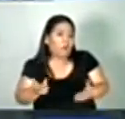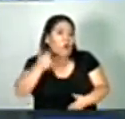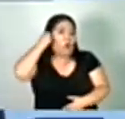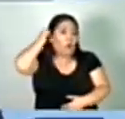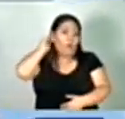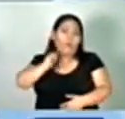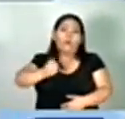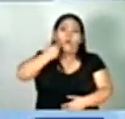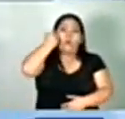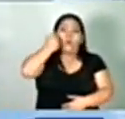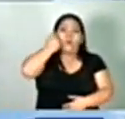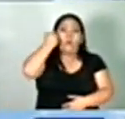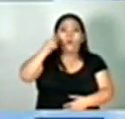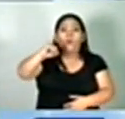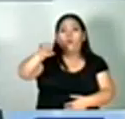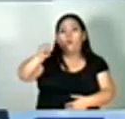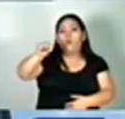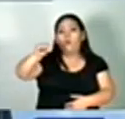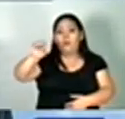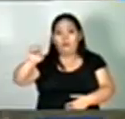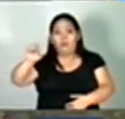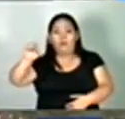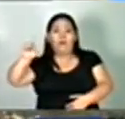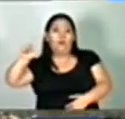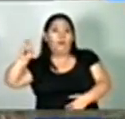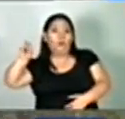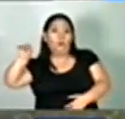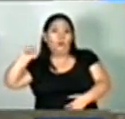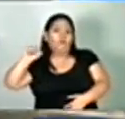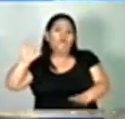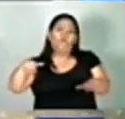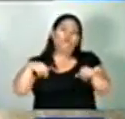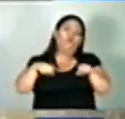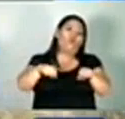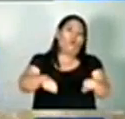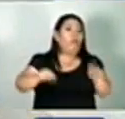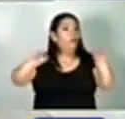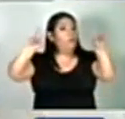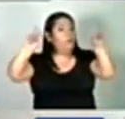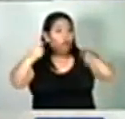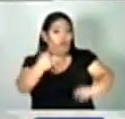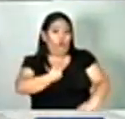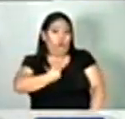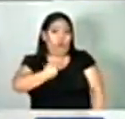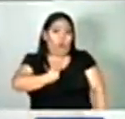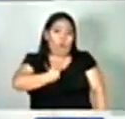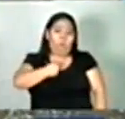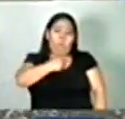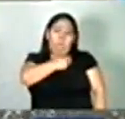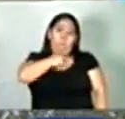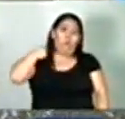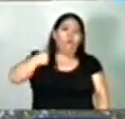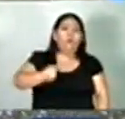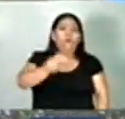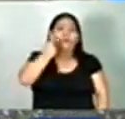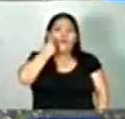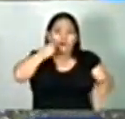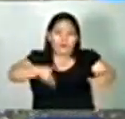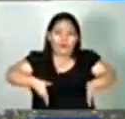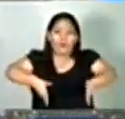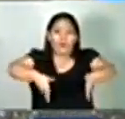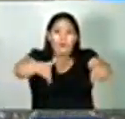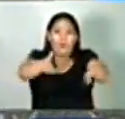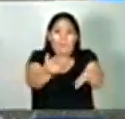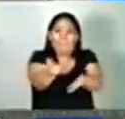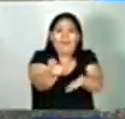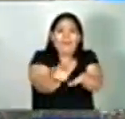identificado como José Luis Bernal, murió en un aparente suicidio ocurrido en la pasarela de la calle